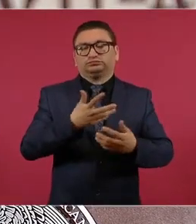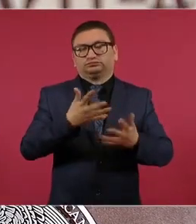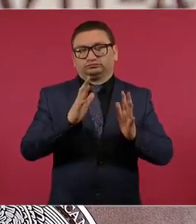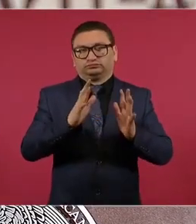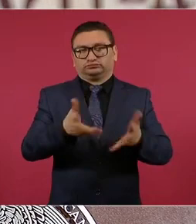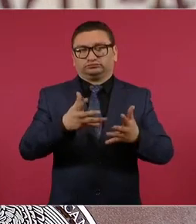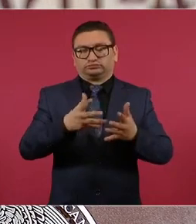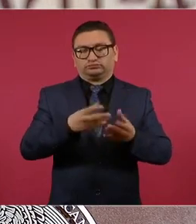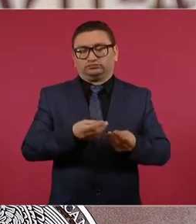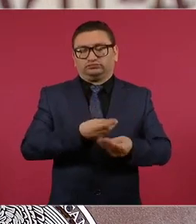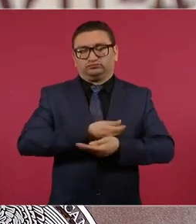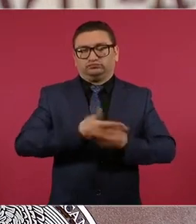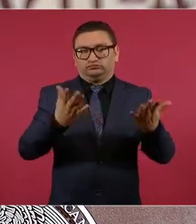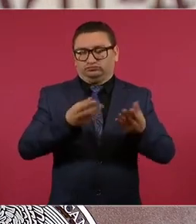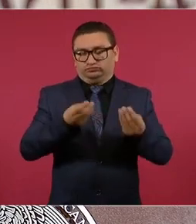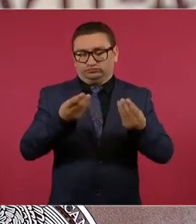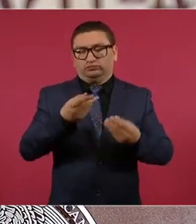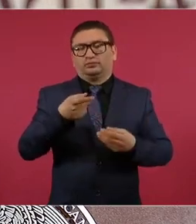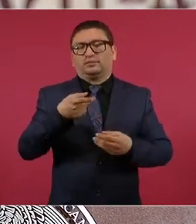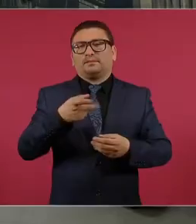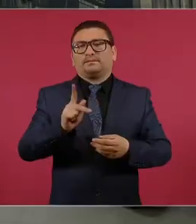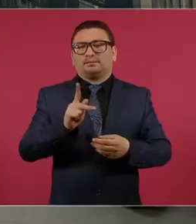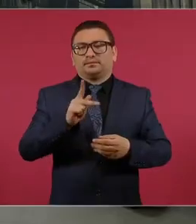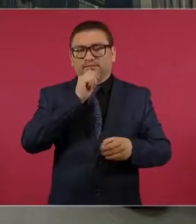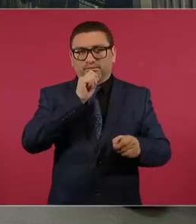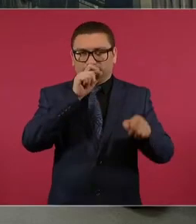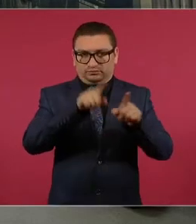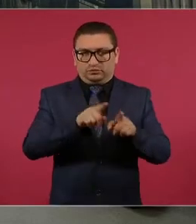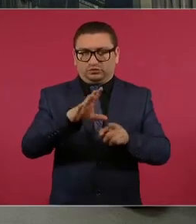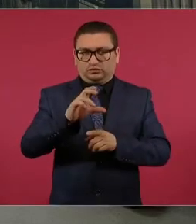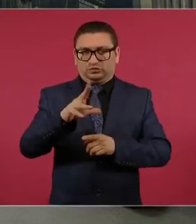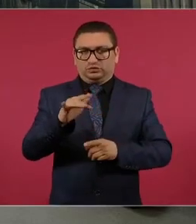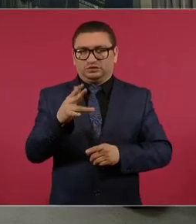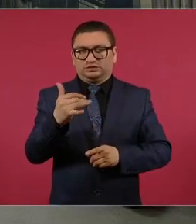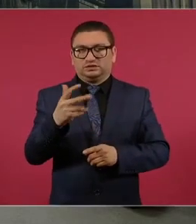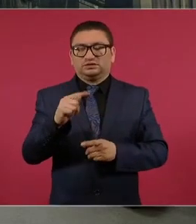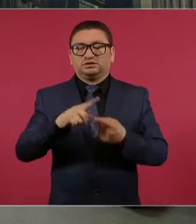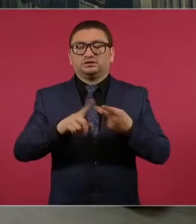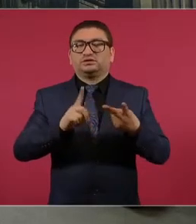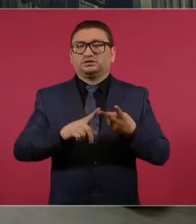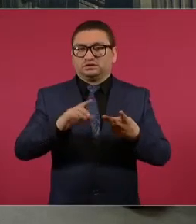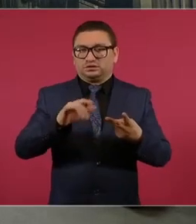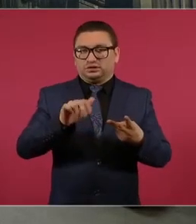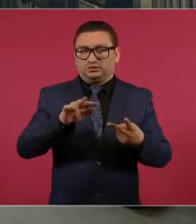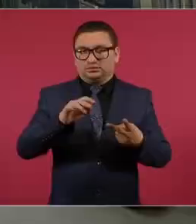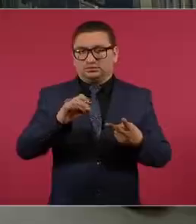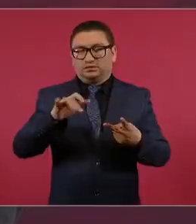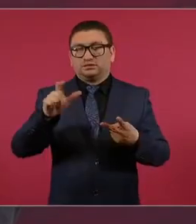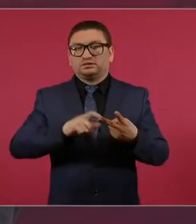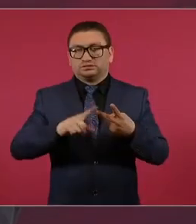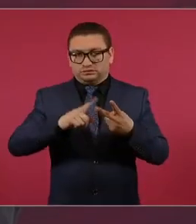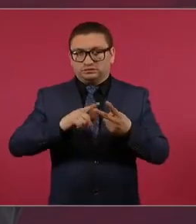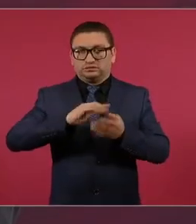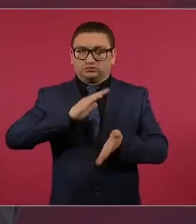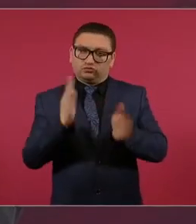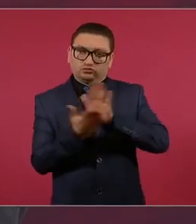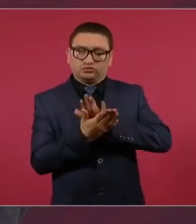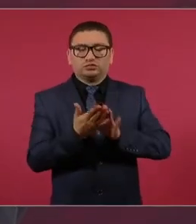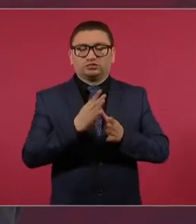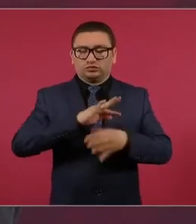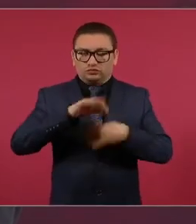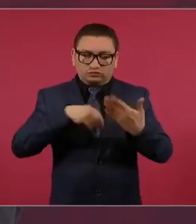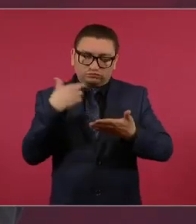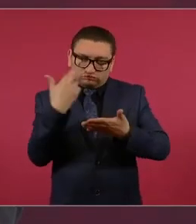ya a gran escala este y también con asit y avimex han completado ya el expediente para también ser